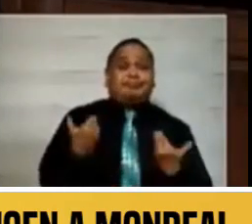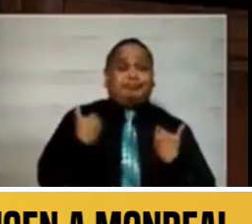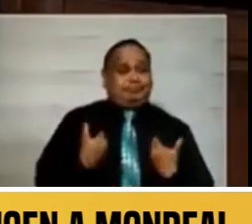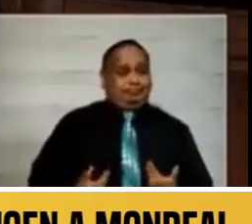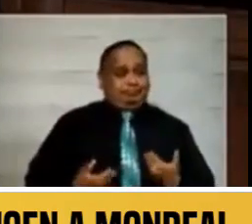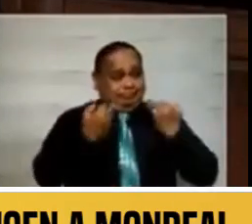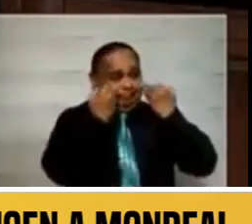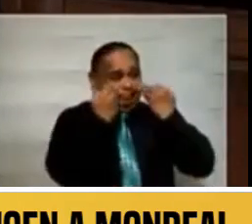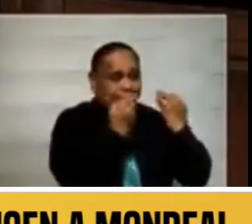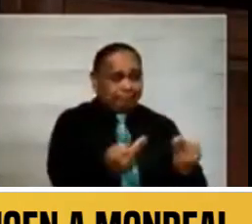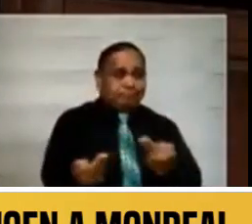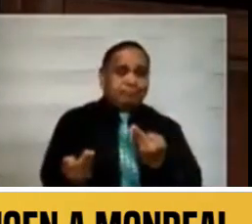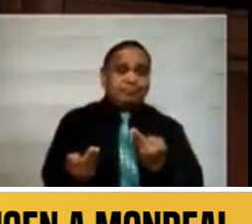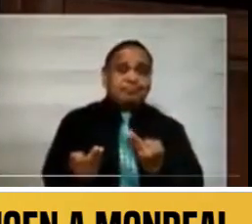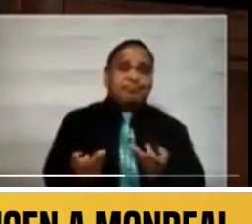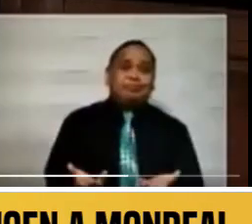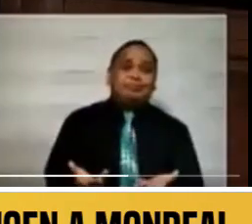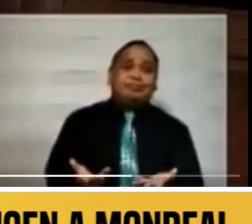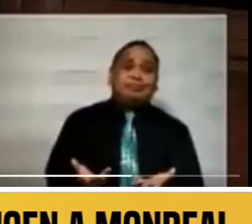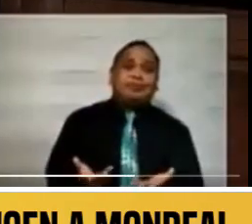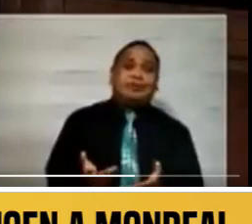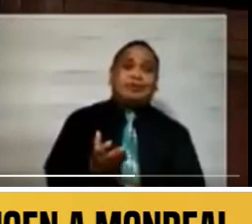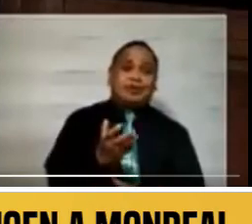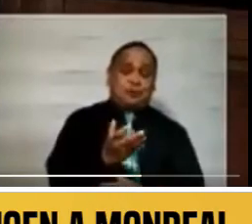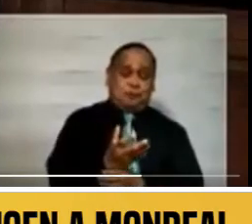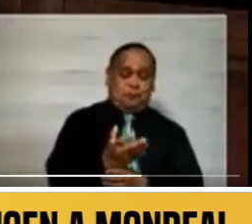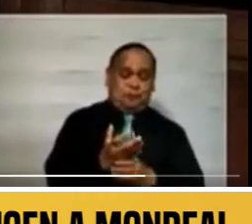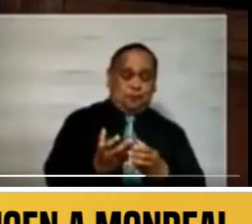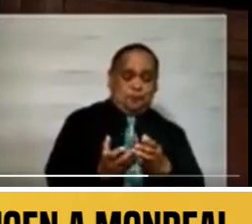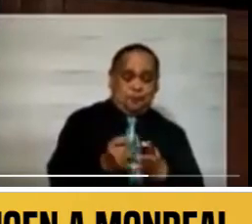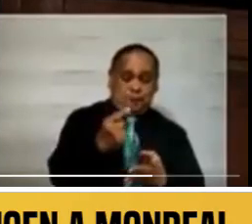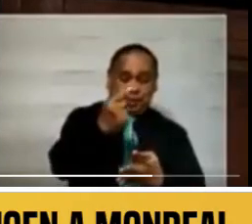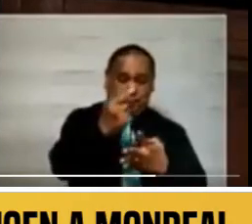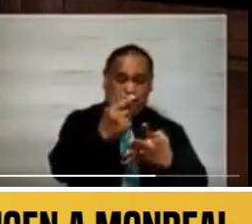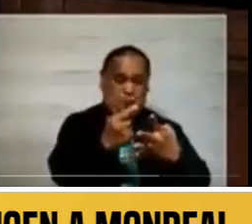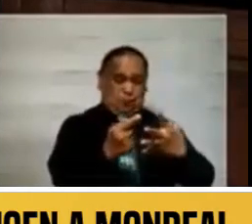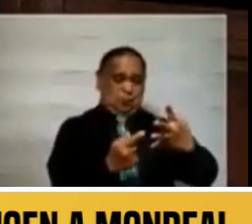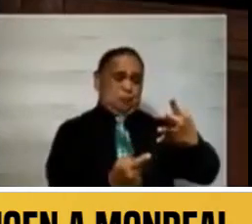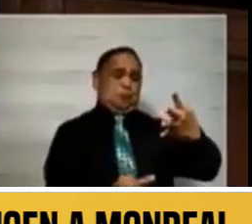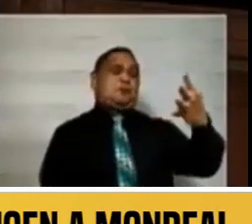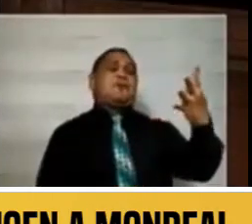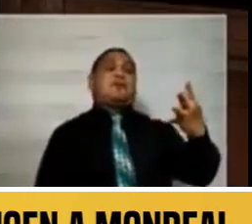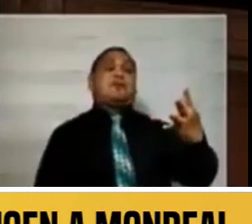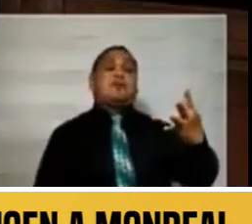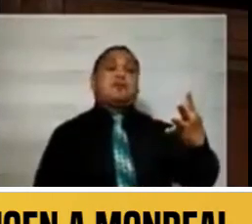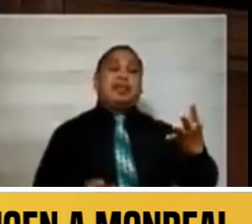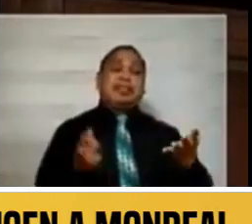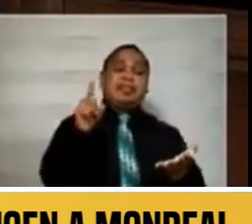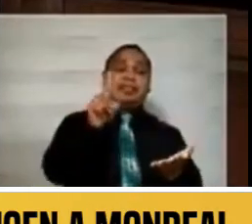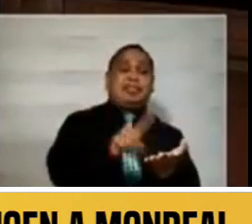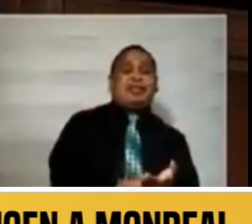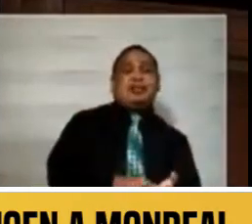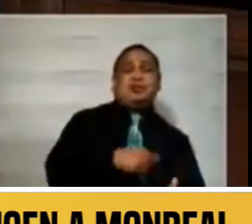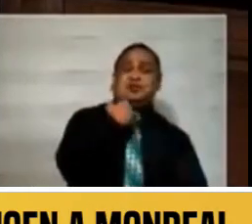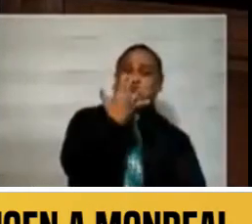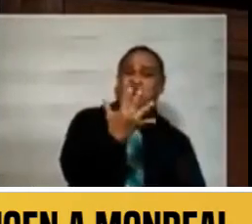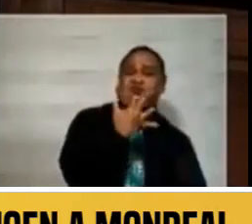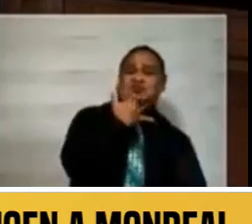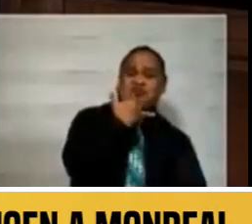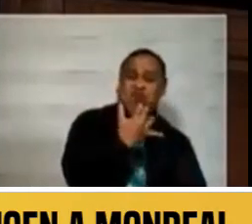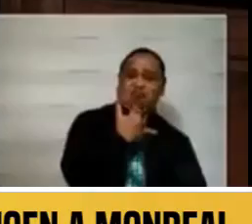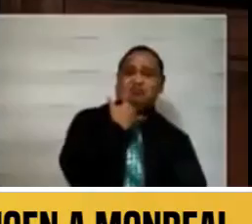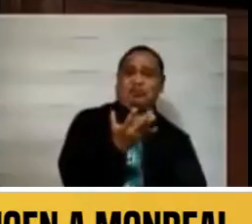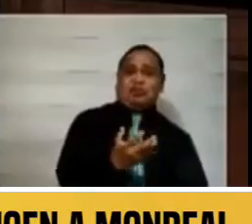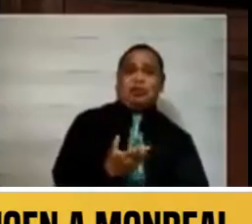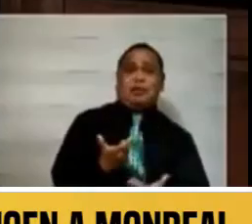veo aquí que parece ha servido todo este material tú vas descubriendo Pues que hay entonces estas cañerías de de la política pero lo